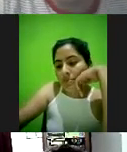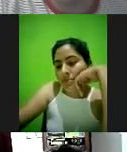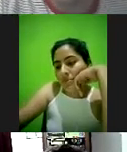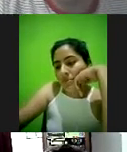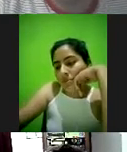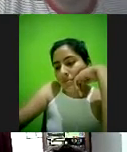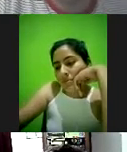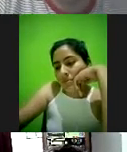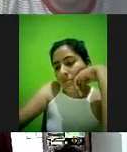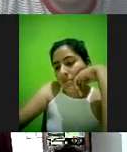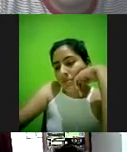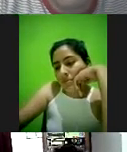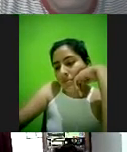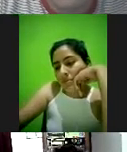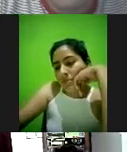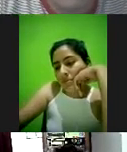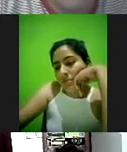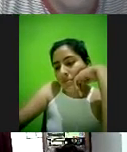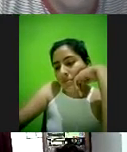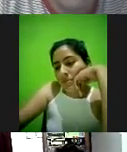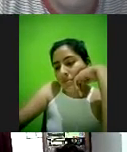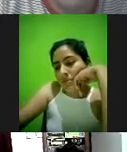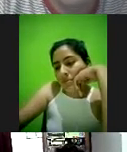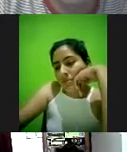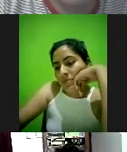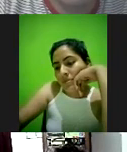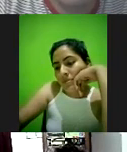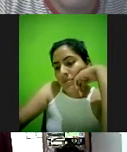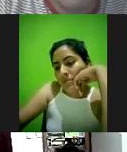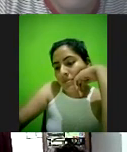Perfecto. Son más que todo, estos son terminaciones,